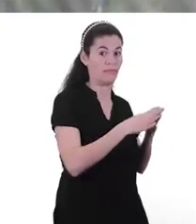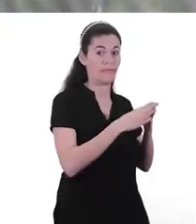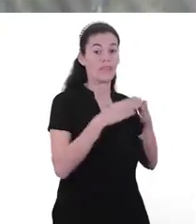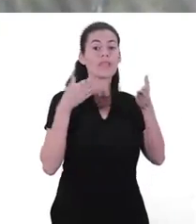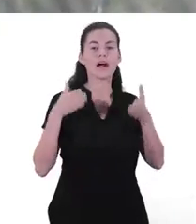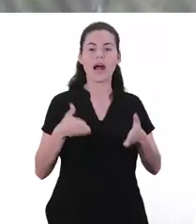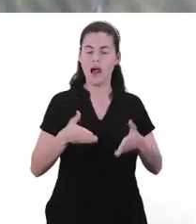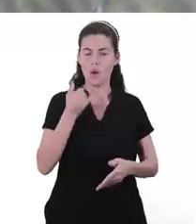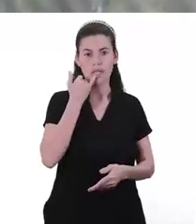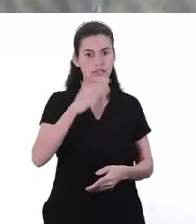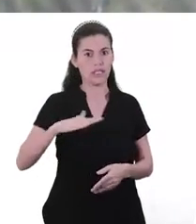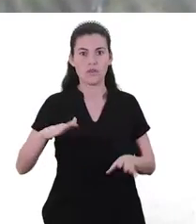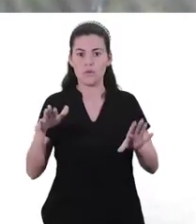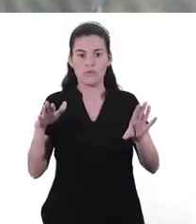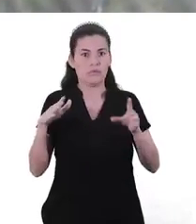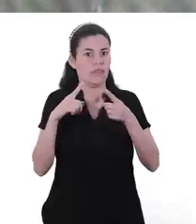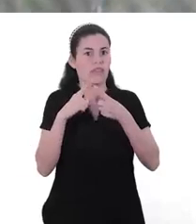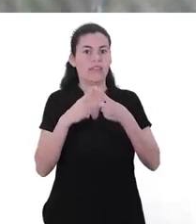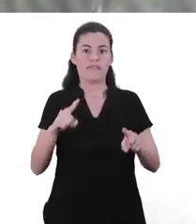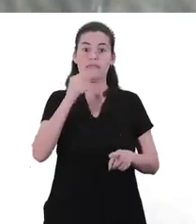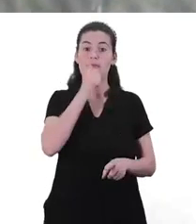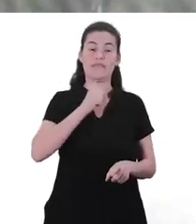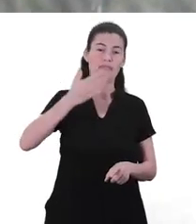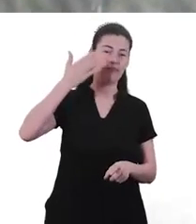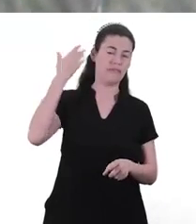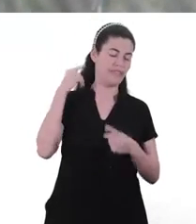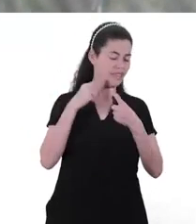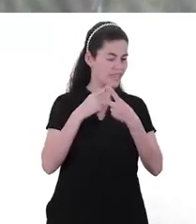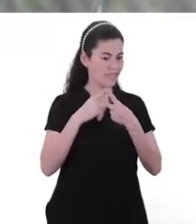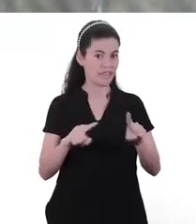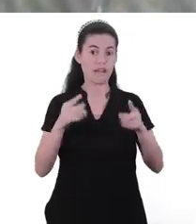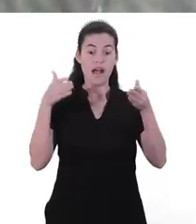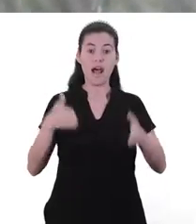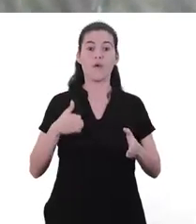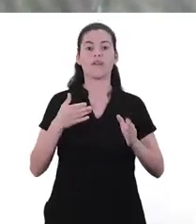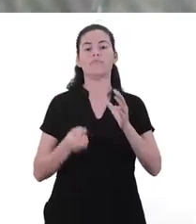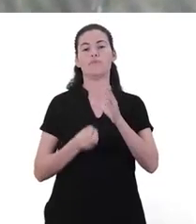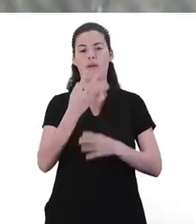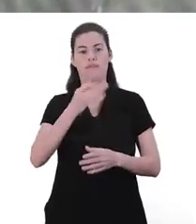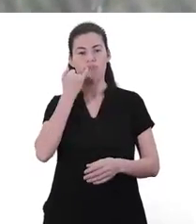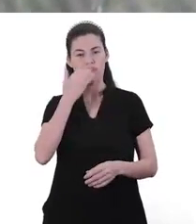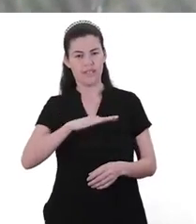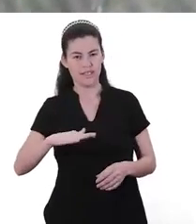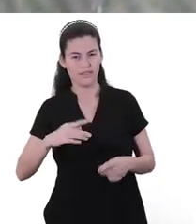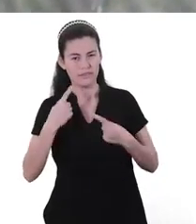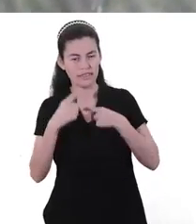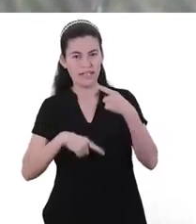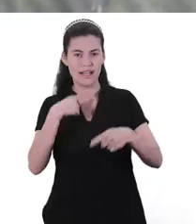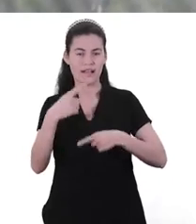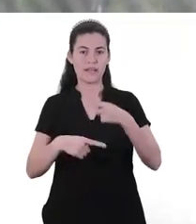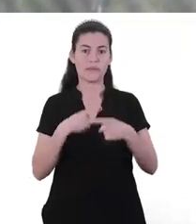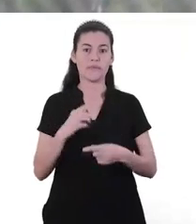totalmente otro nivel a lo que, no sé, éramos nosotros, nuestra generación sí, de niños. Sí. Entonces, muchas veces se habla de, vi que,